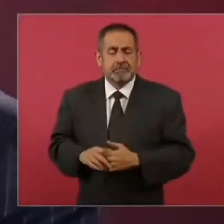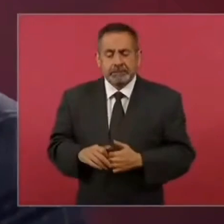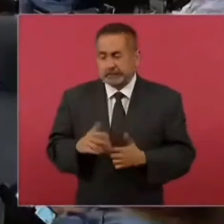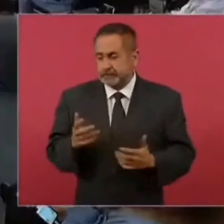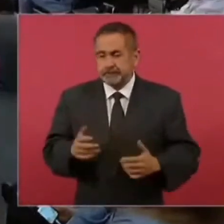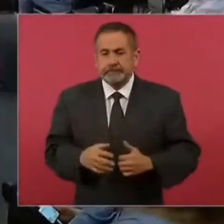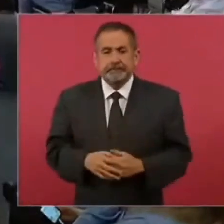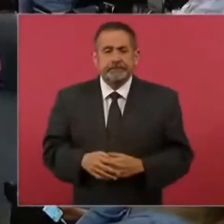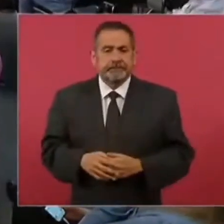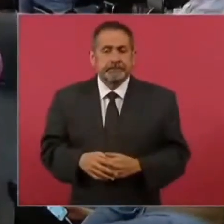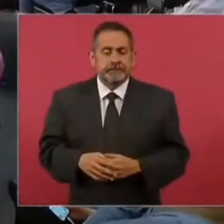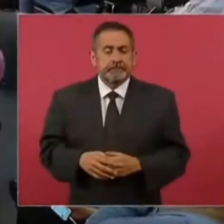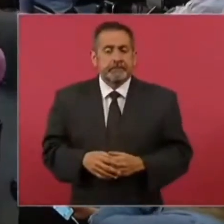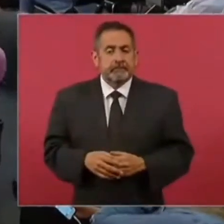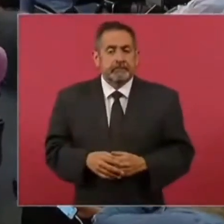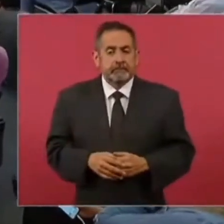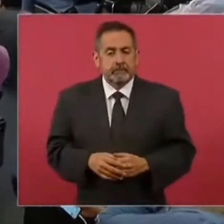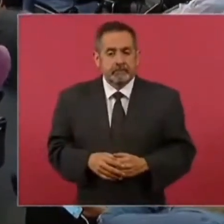Entonces,